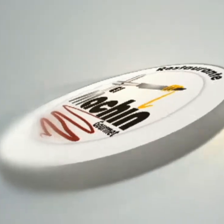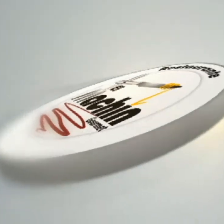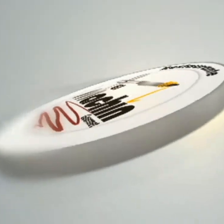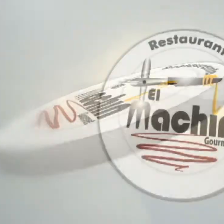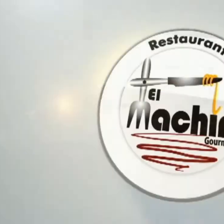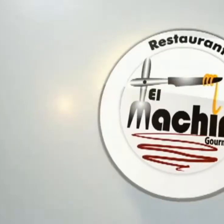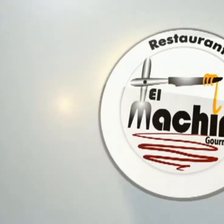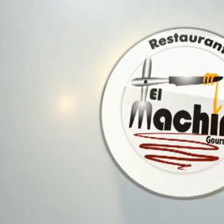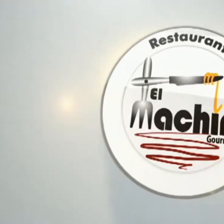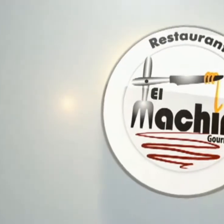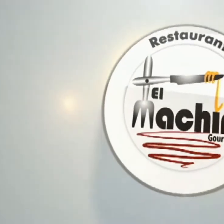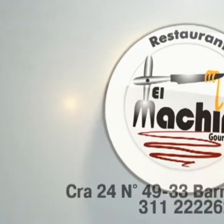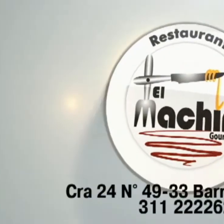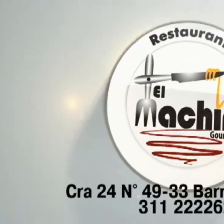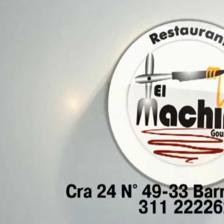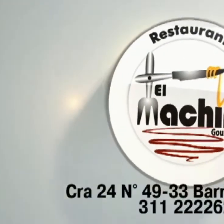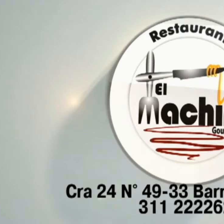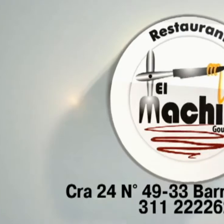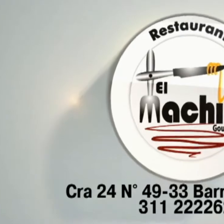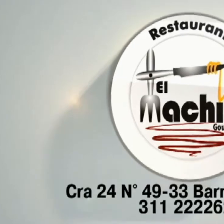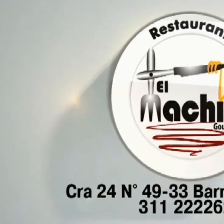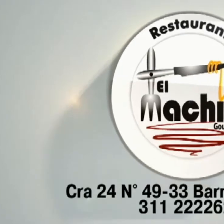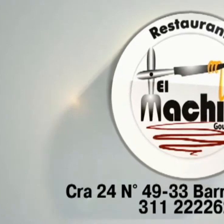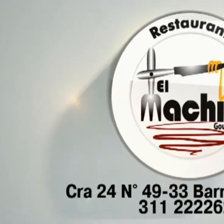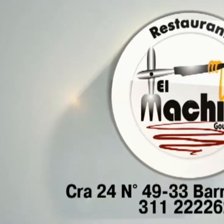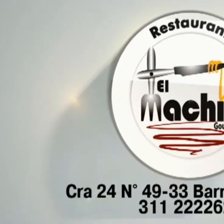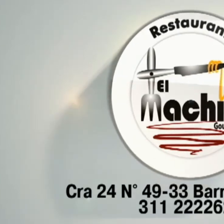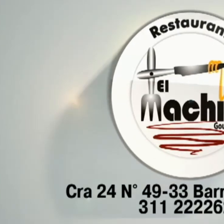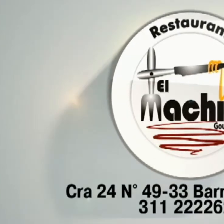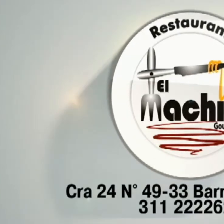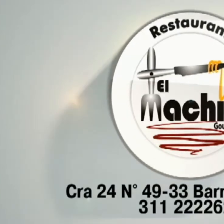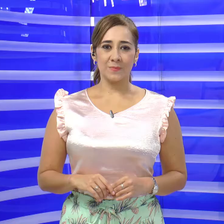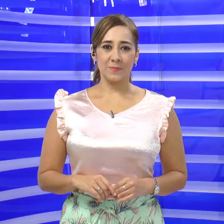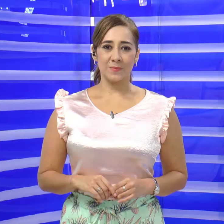Gourmet, ahora en su nueva sede en el barrio Colombia.